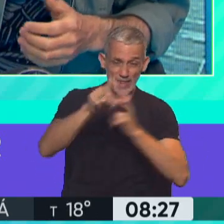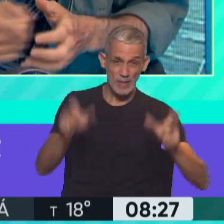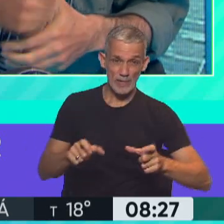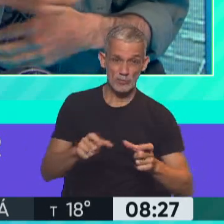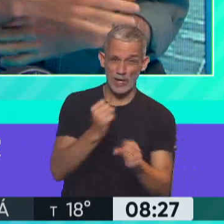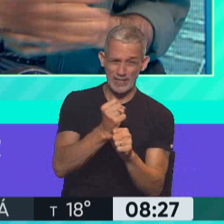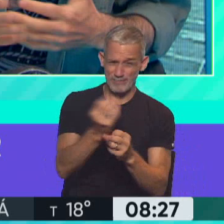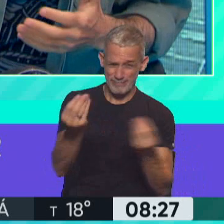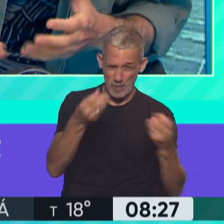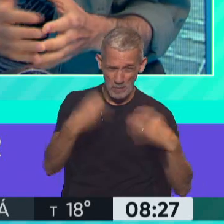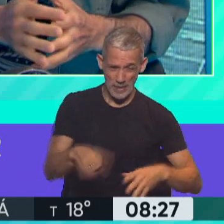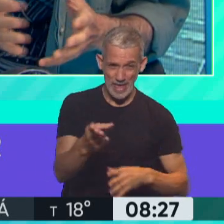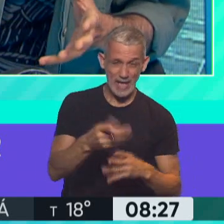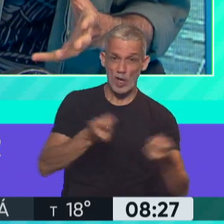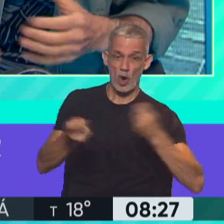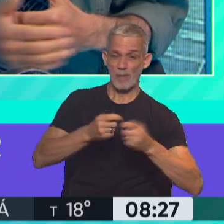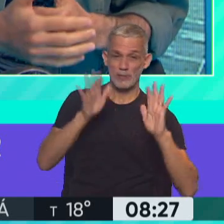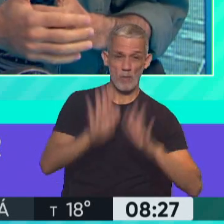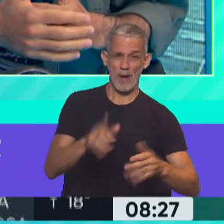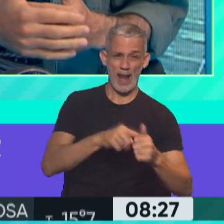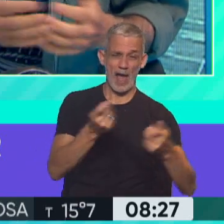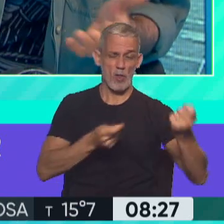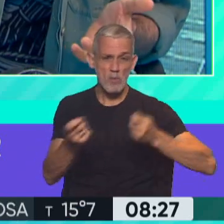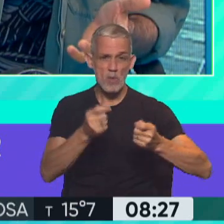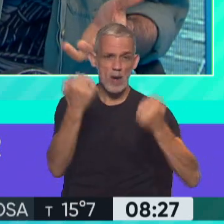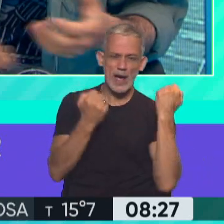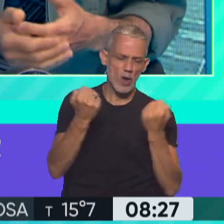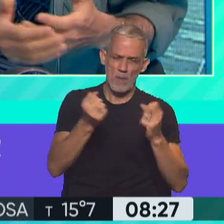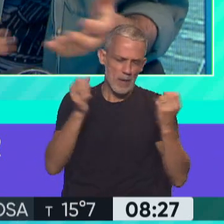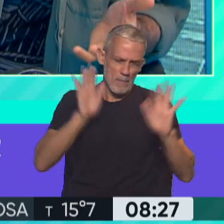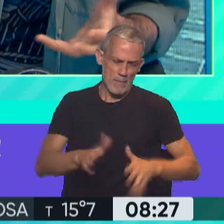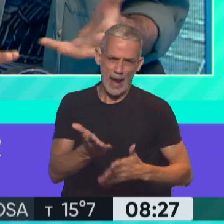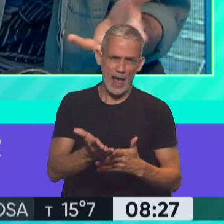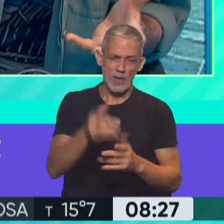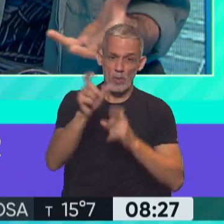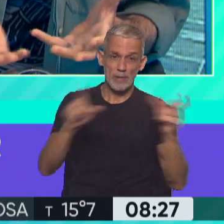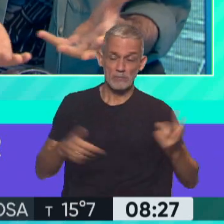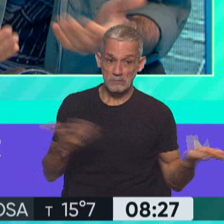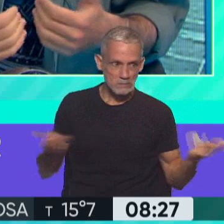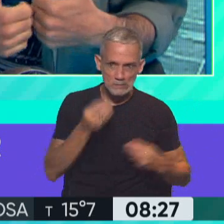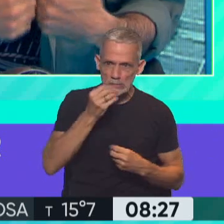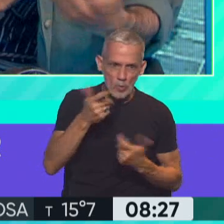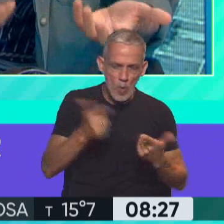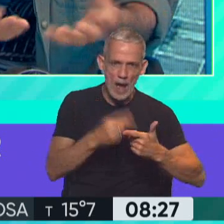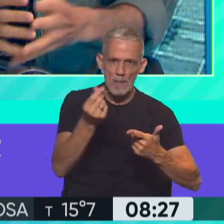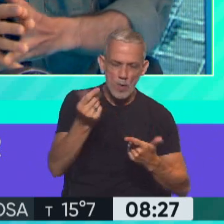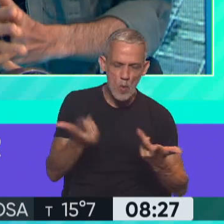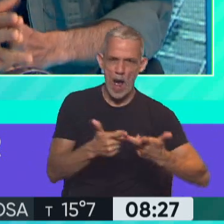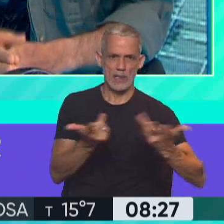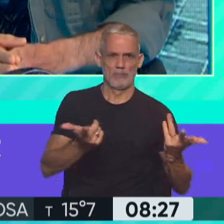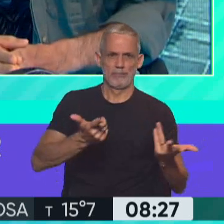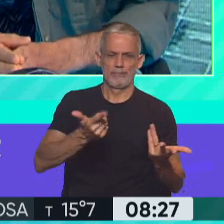sin trabajo, paralizó todo el comercio, la actividad económica, miles de personas ya no tenían qué comer, qué hacer. Bueno, que iba a